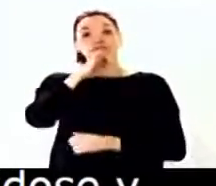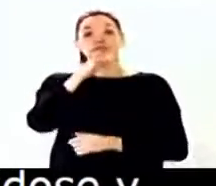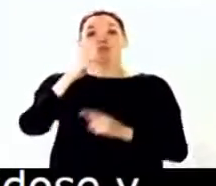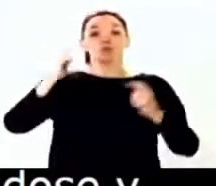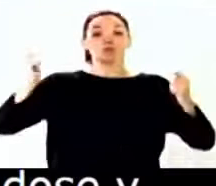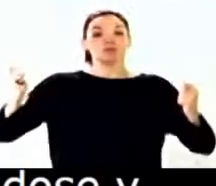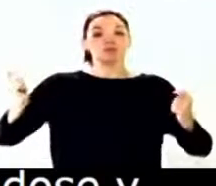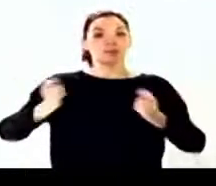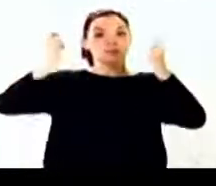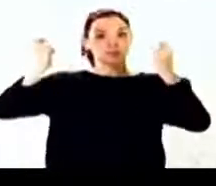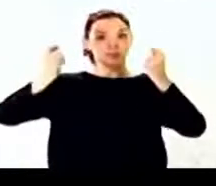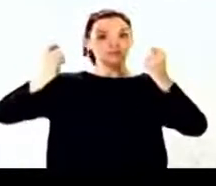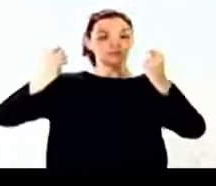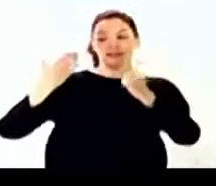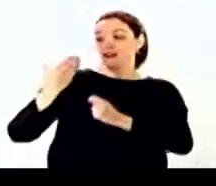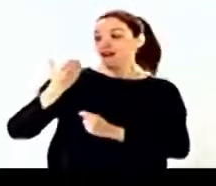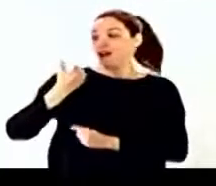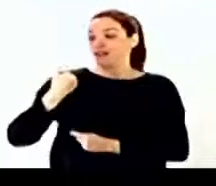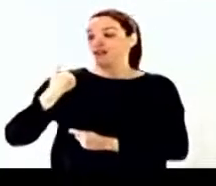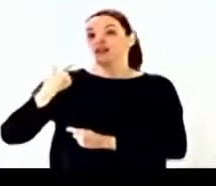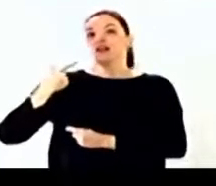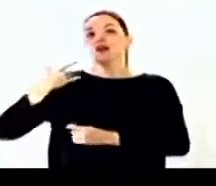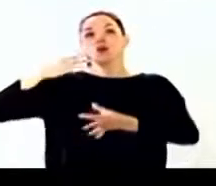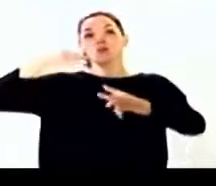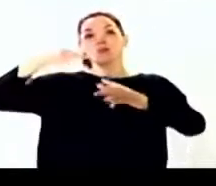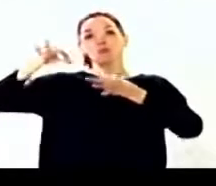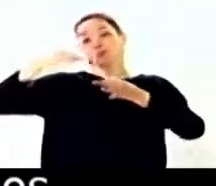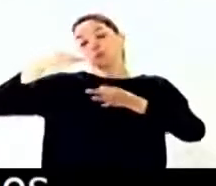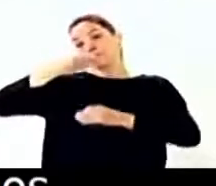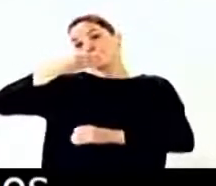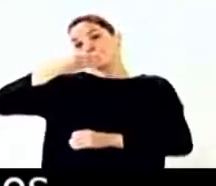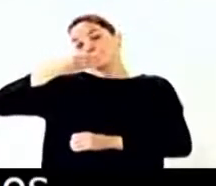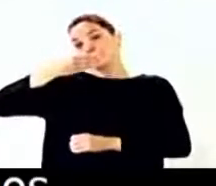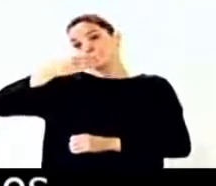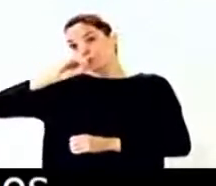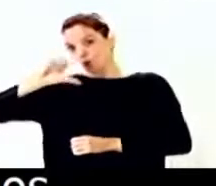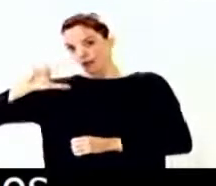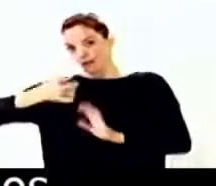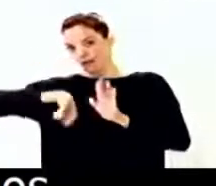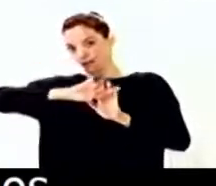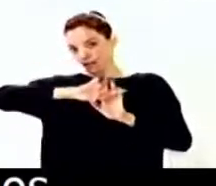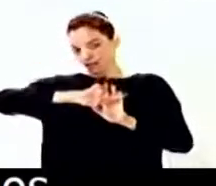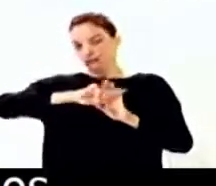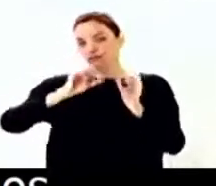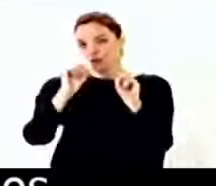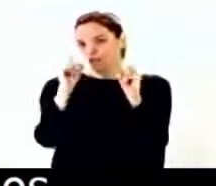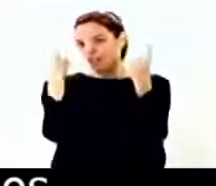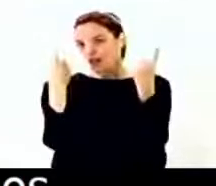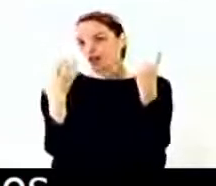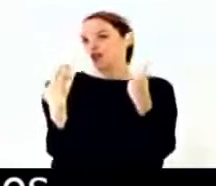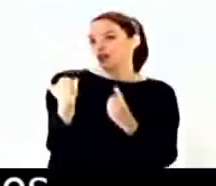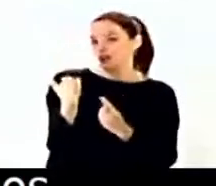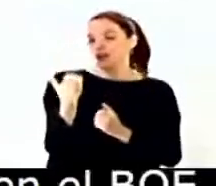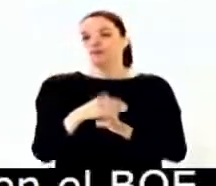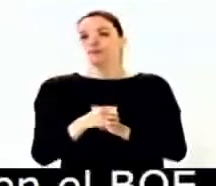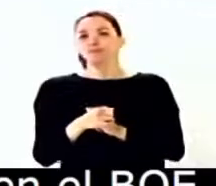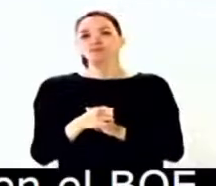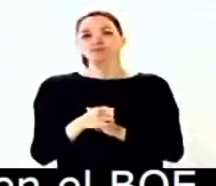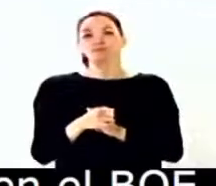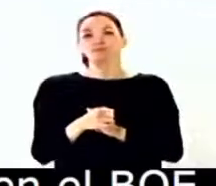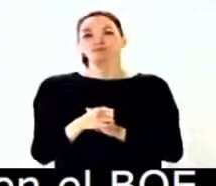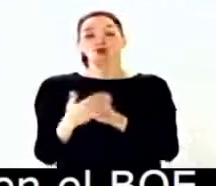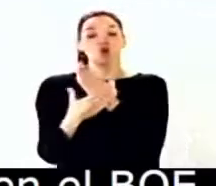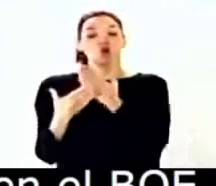anuncio que se hizo ayer en el Boletín Oficial del Estado, y es el compromiso del Gobierno